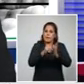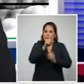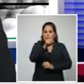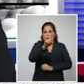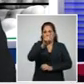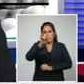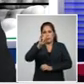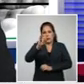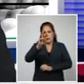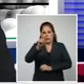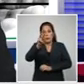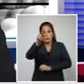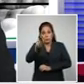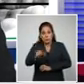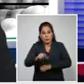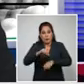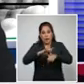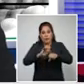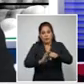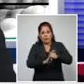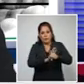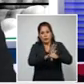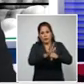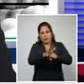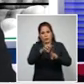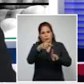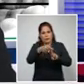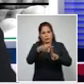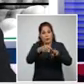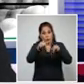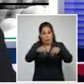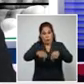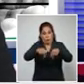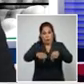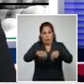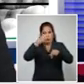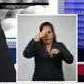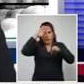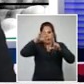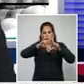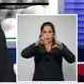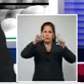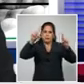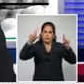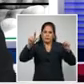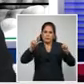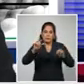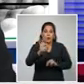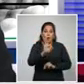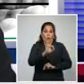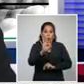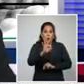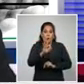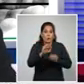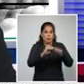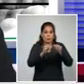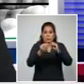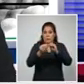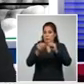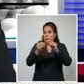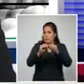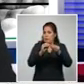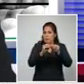1.162 casos positivos se reporta hoy en nuestro país, 8 con fuente de infección